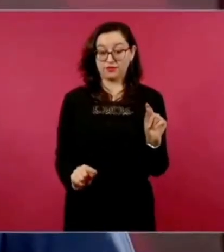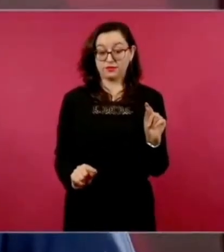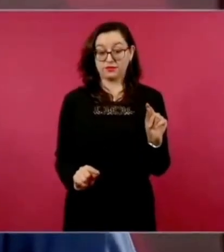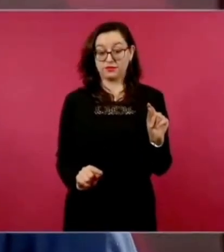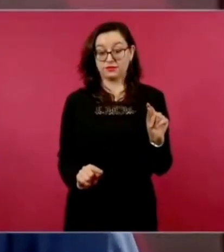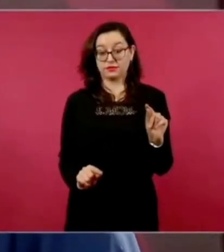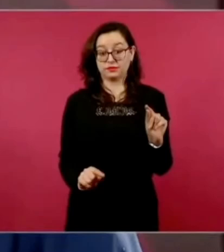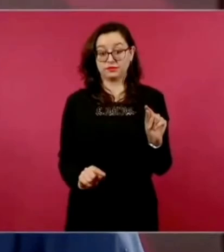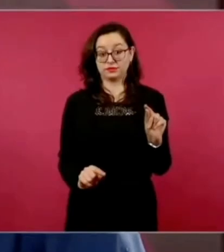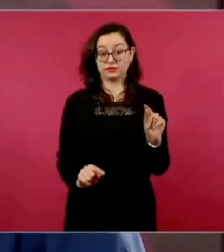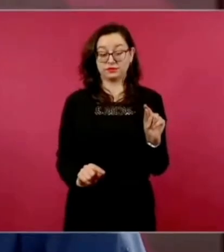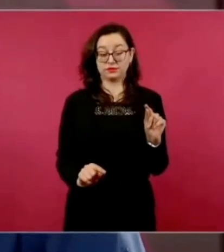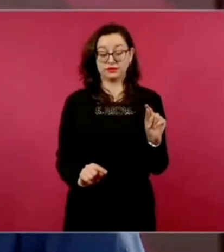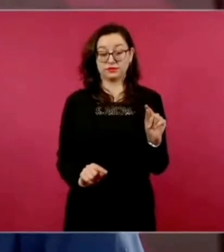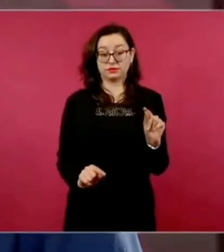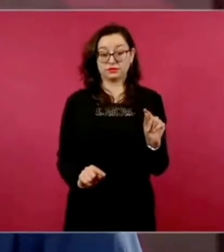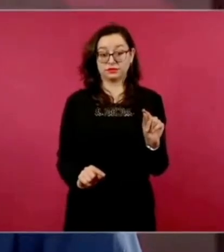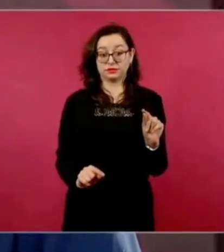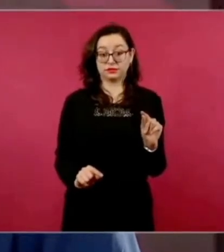mantiene